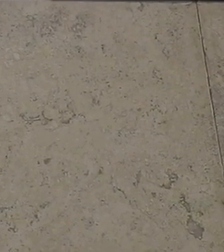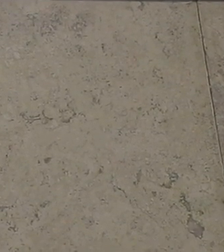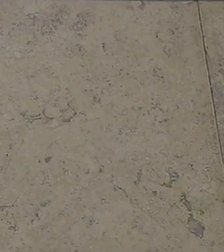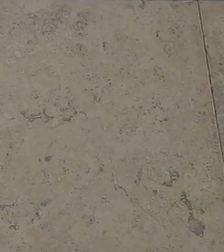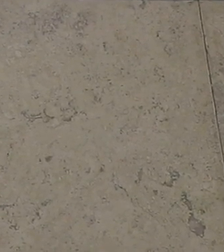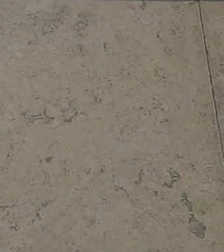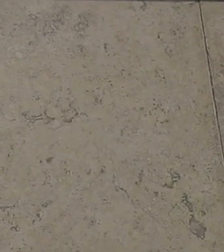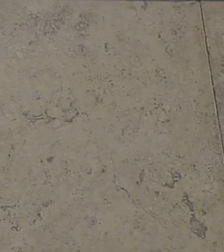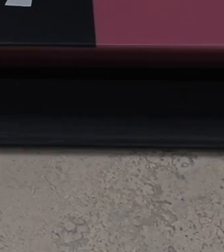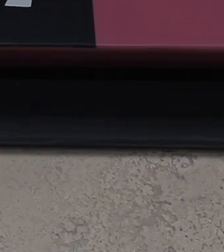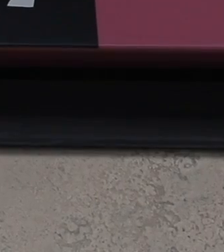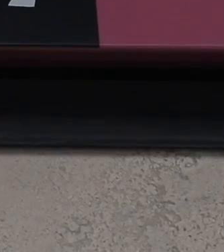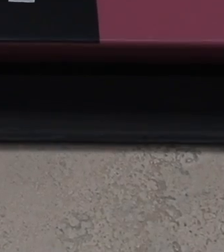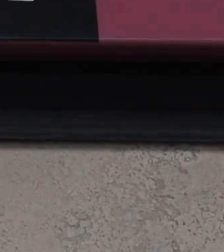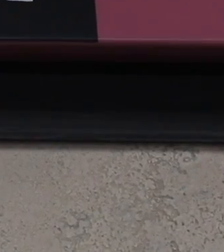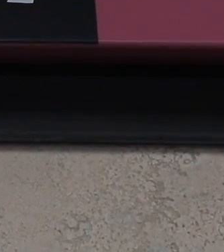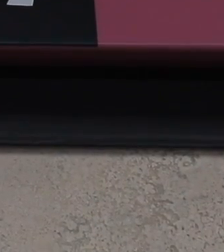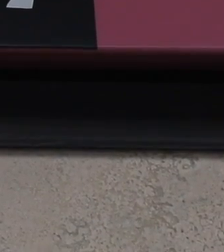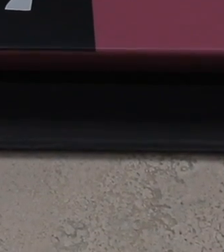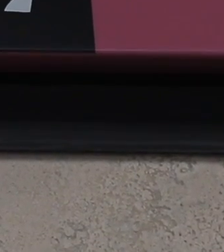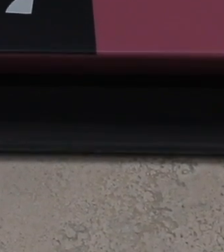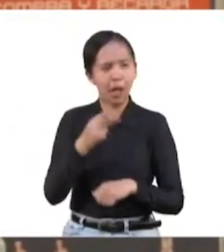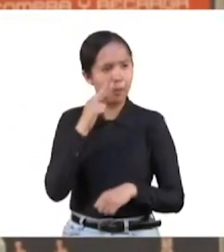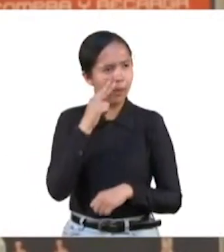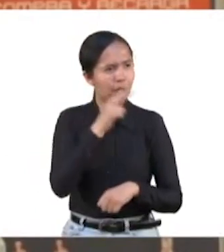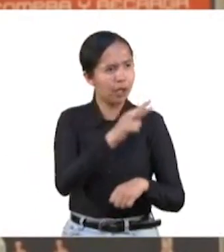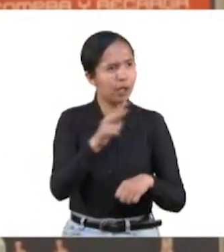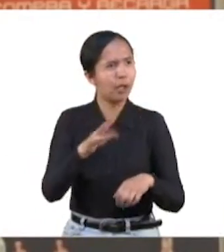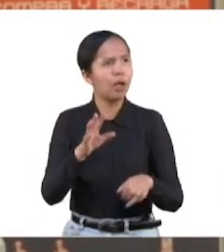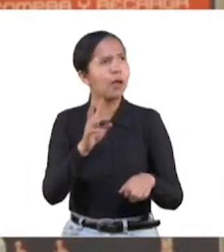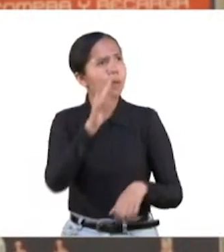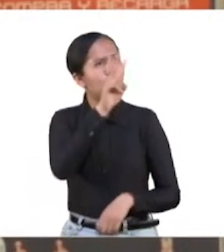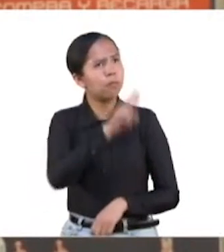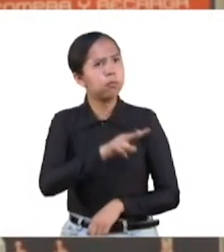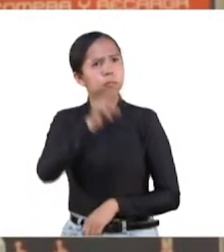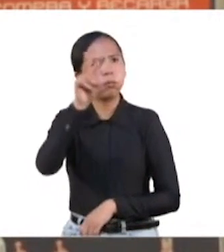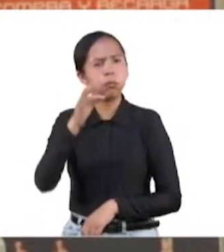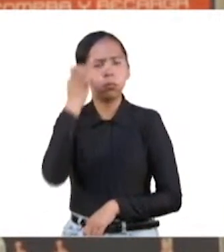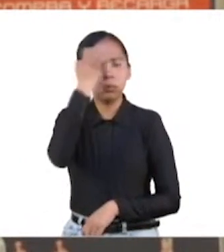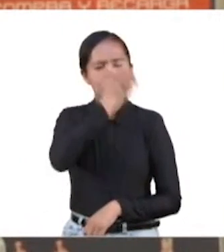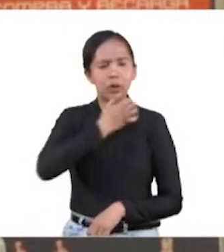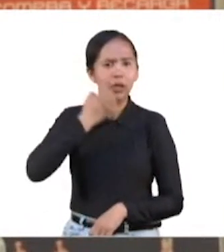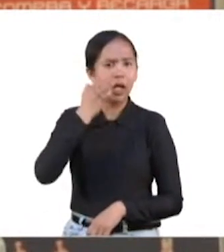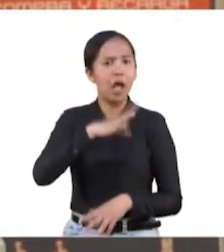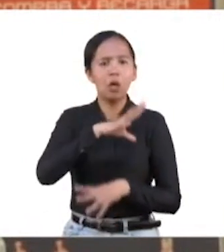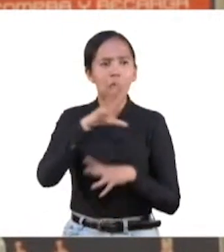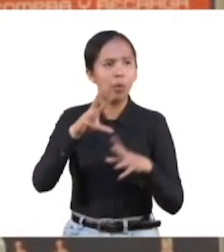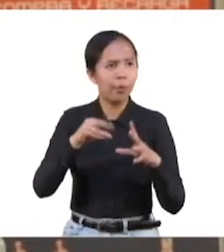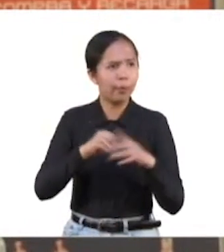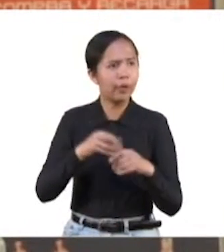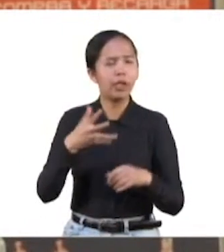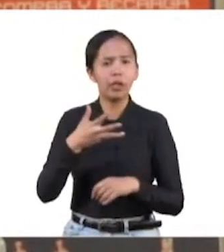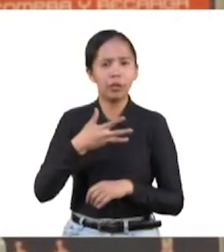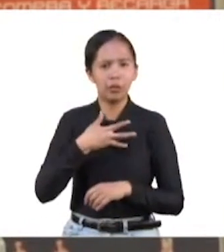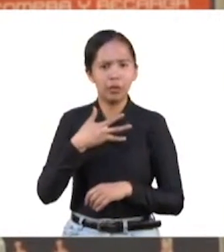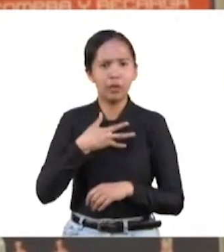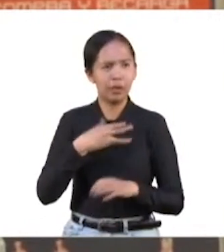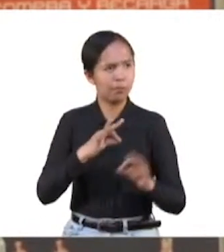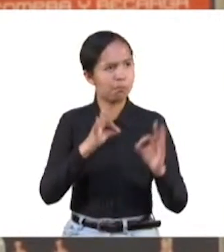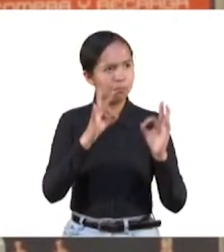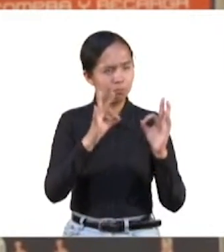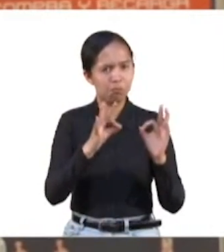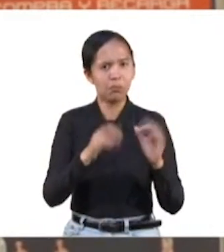garantice estar en condiciones de seguridad y confiabilidad para el servicio de nuestros usuarios en el primer tramo de la nueva línea